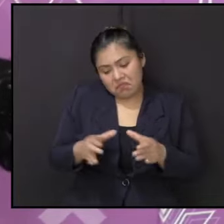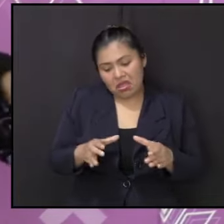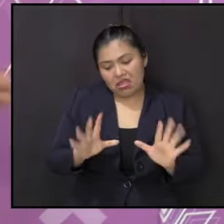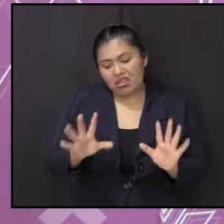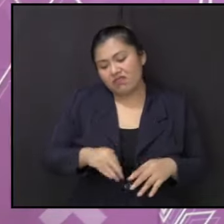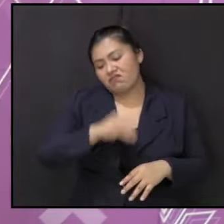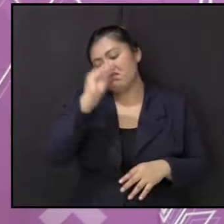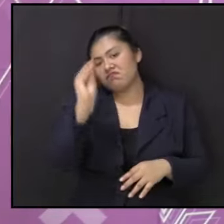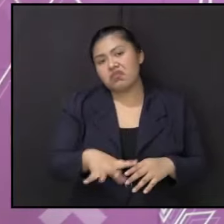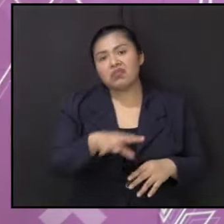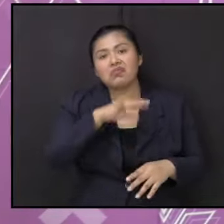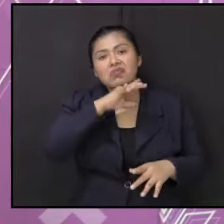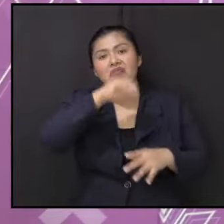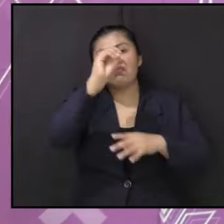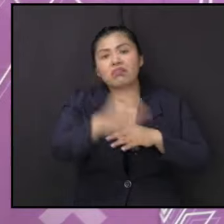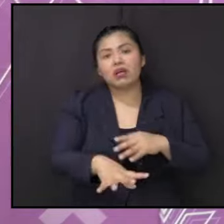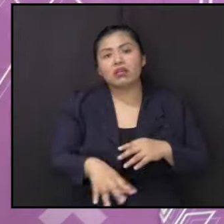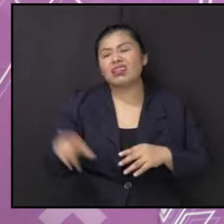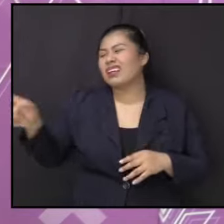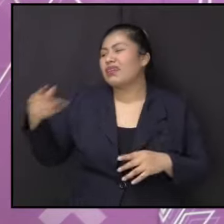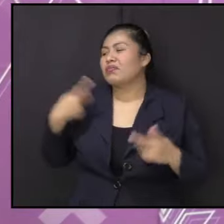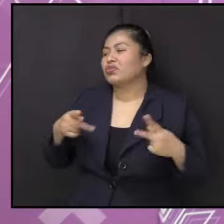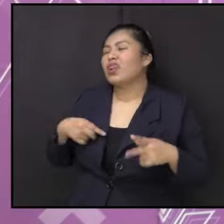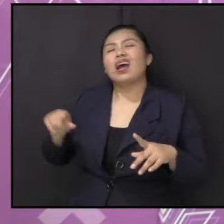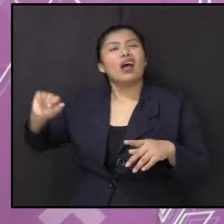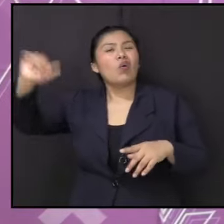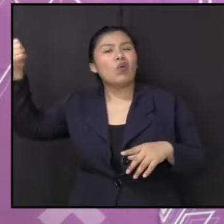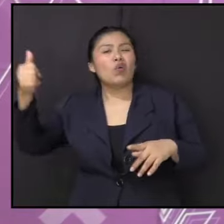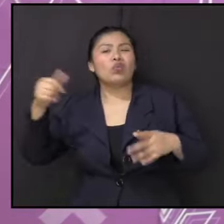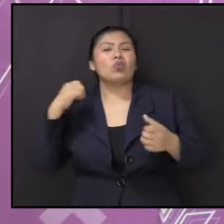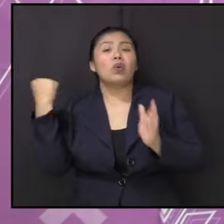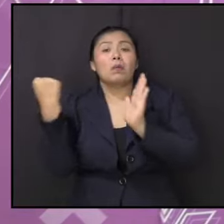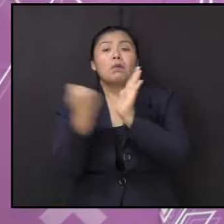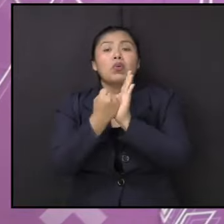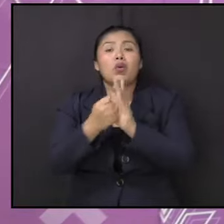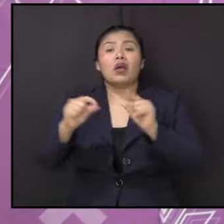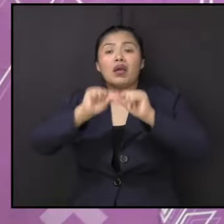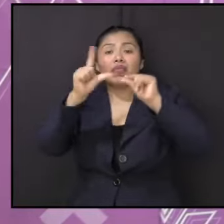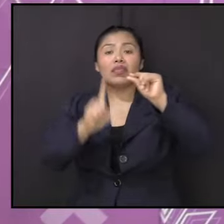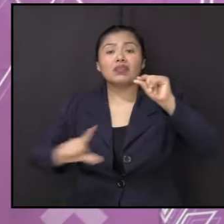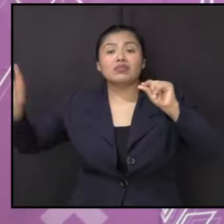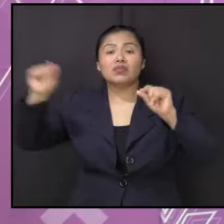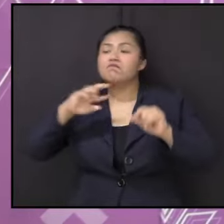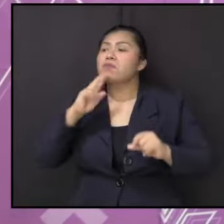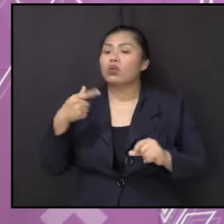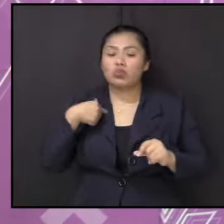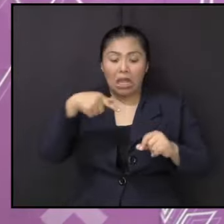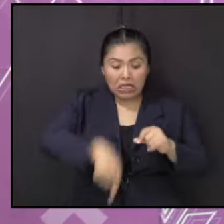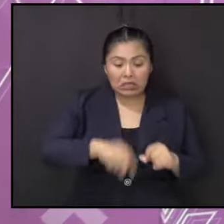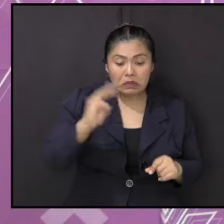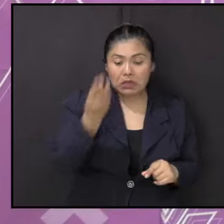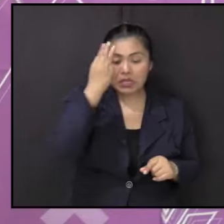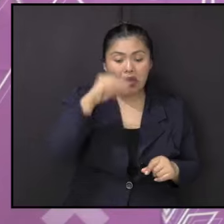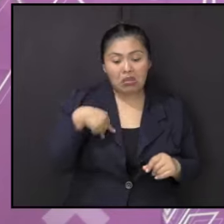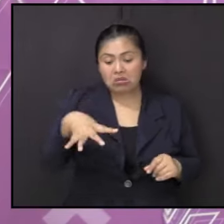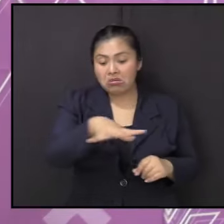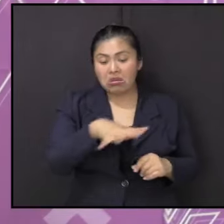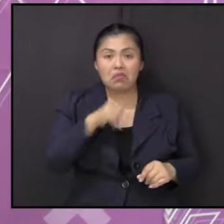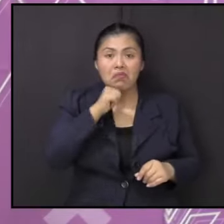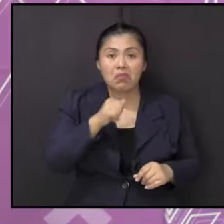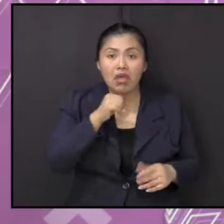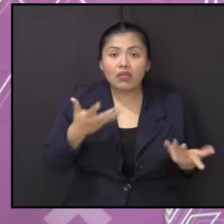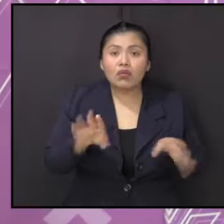tiradas a la basura, y van a consumir productos de cadenas nacionales. ¿Cómo queremos que el desarrollo crezca económicamente en